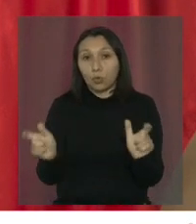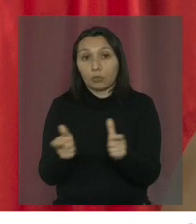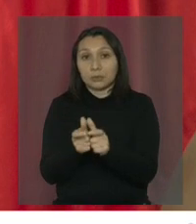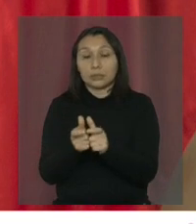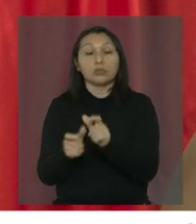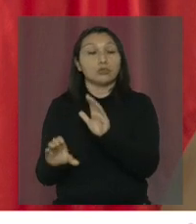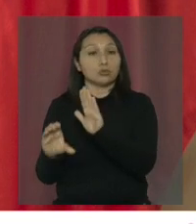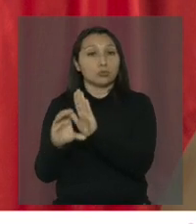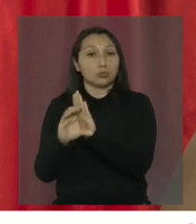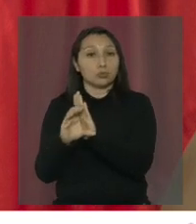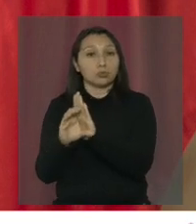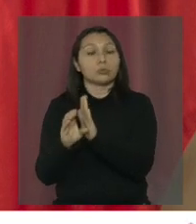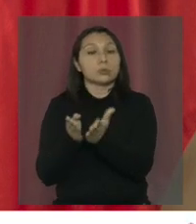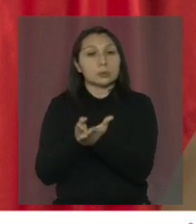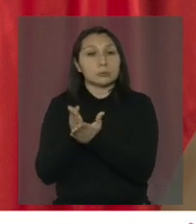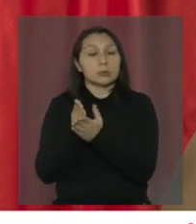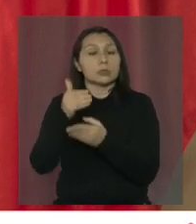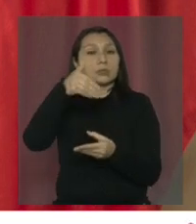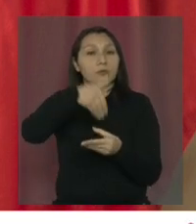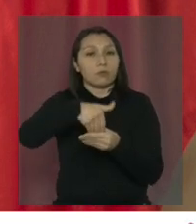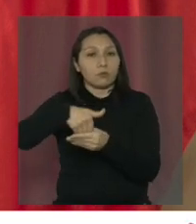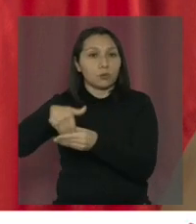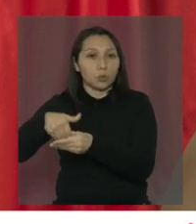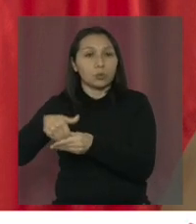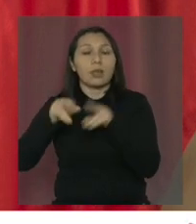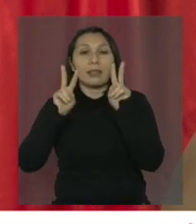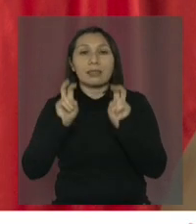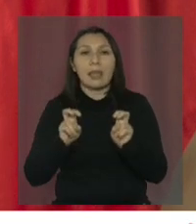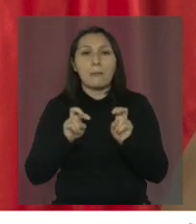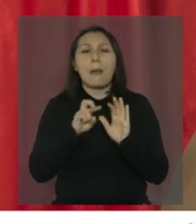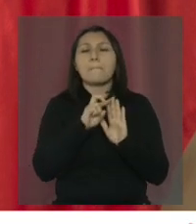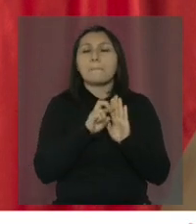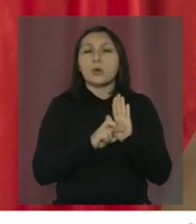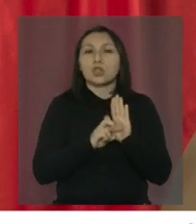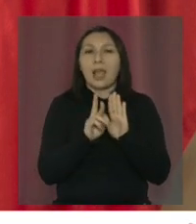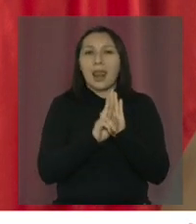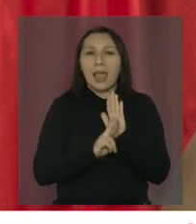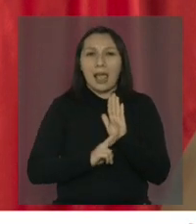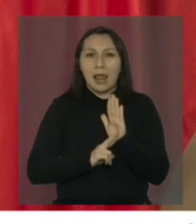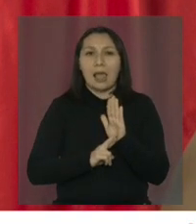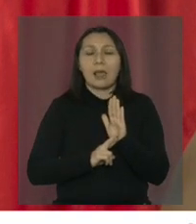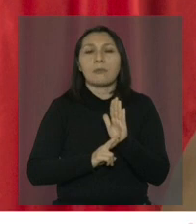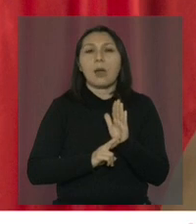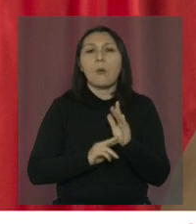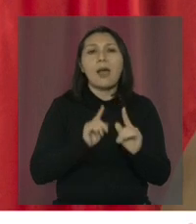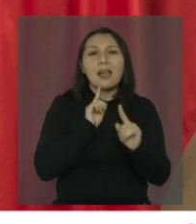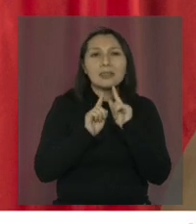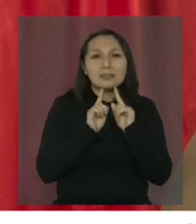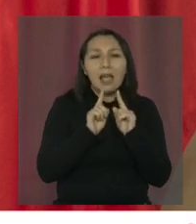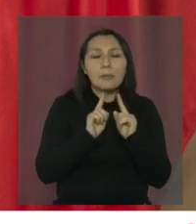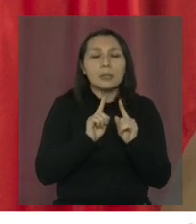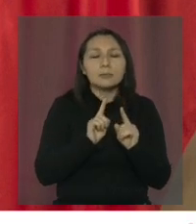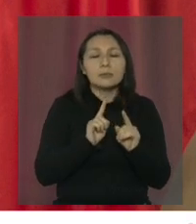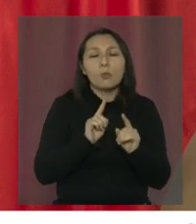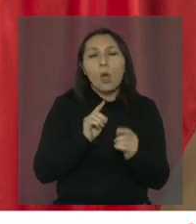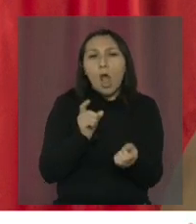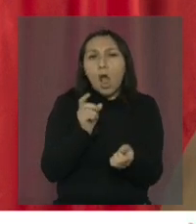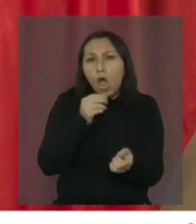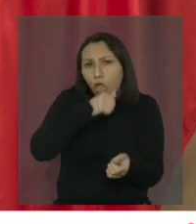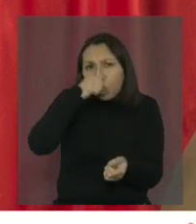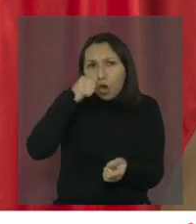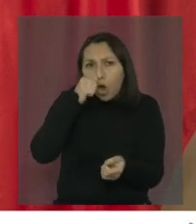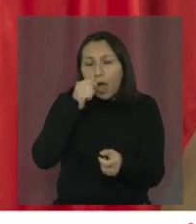constitución se empieza a agotar el tema del protocolo reglamento de la aplicación del té de droga para los parlamentarios querían ser superior al